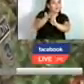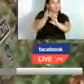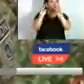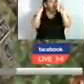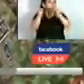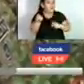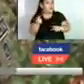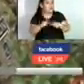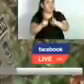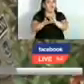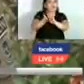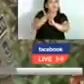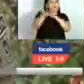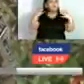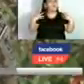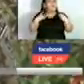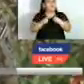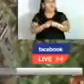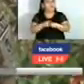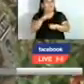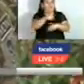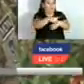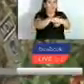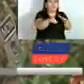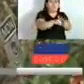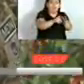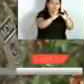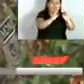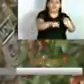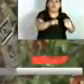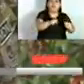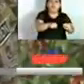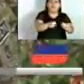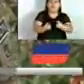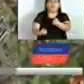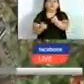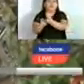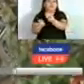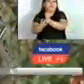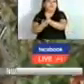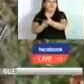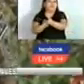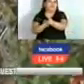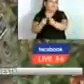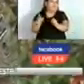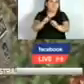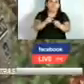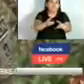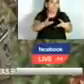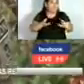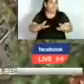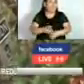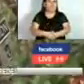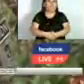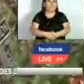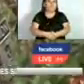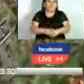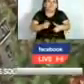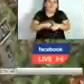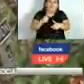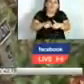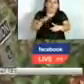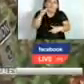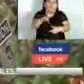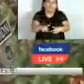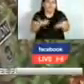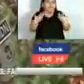económico, desarrollo social, y ellos tuvieron la oportunidad de haberse sumado al esfuerzo, no lo hicieron, y el resultado es el